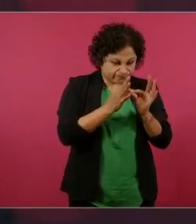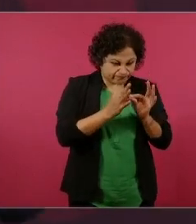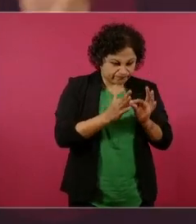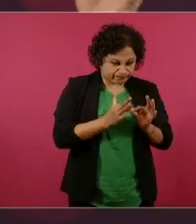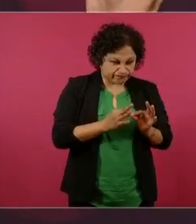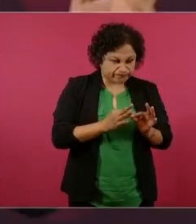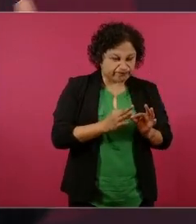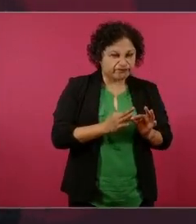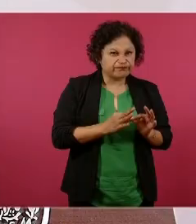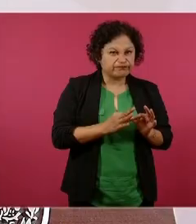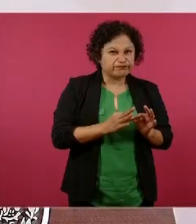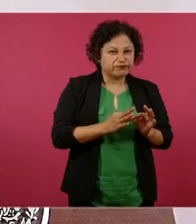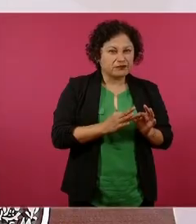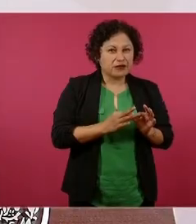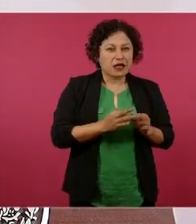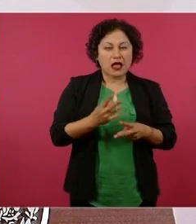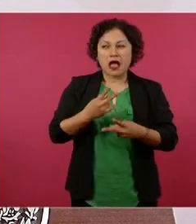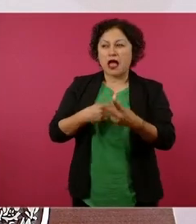pues fue un fracaso,